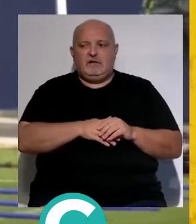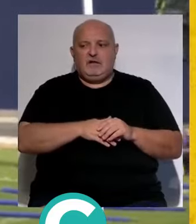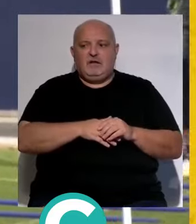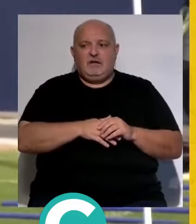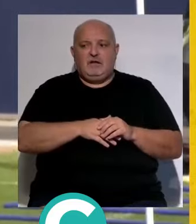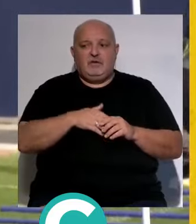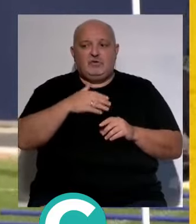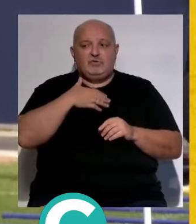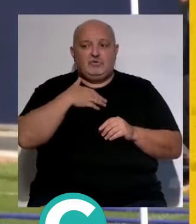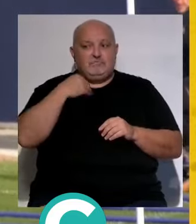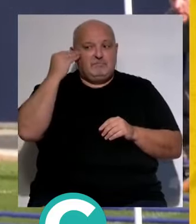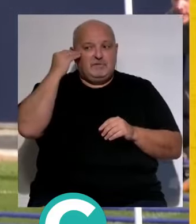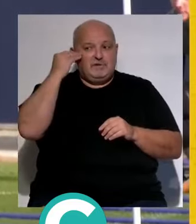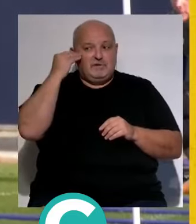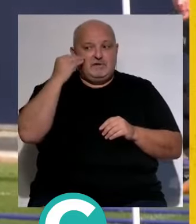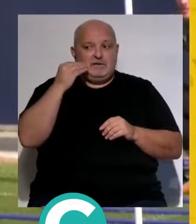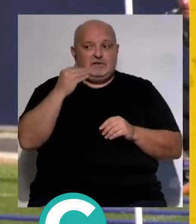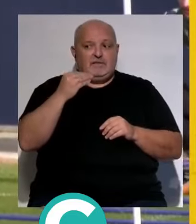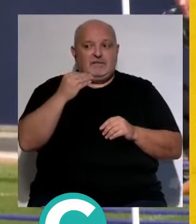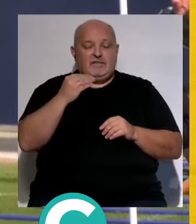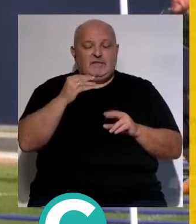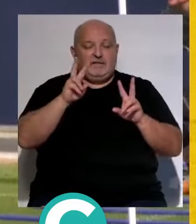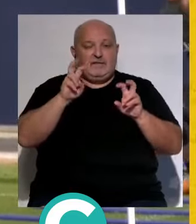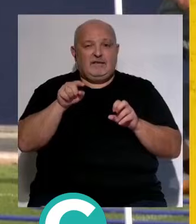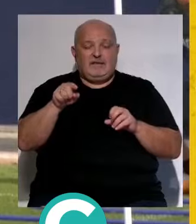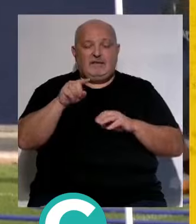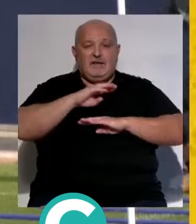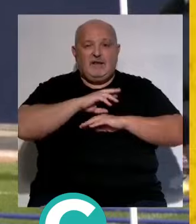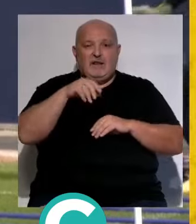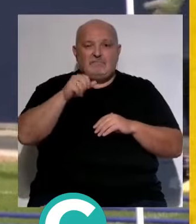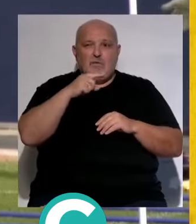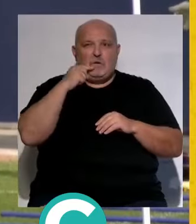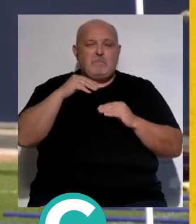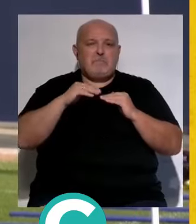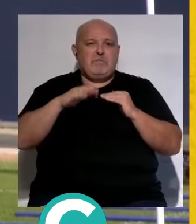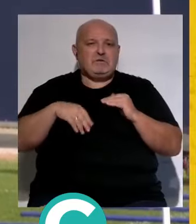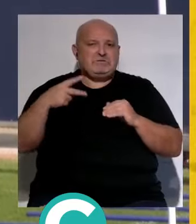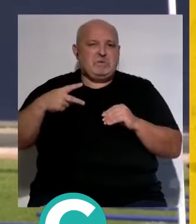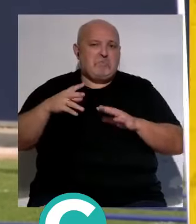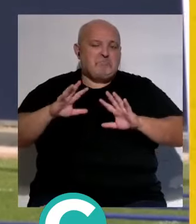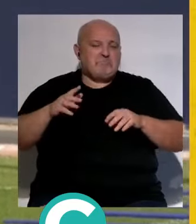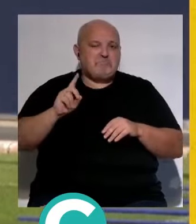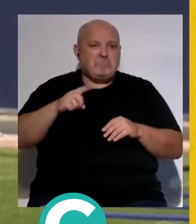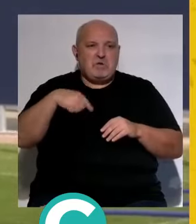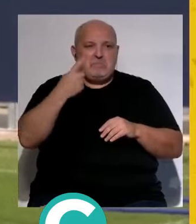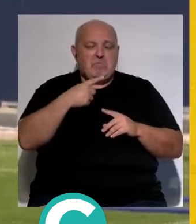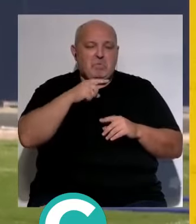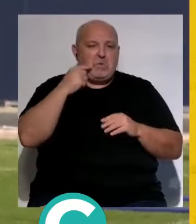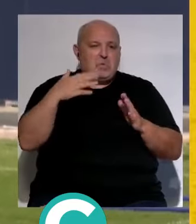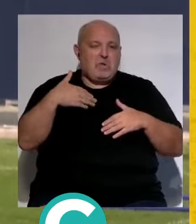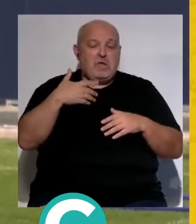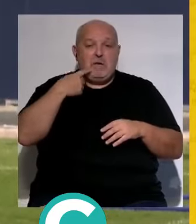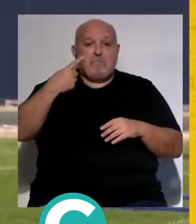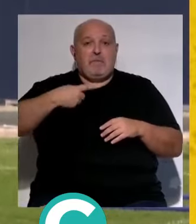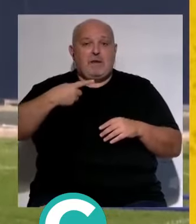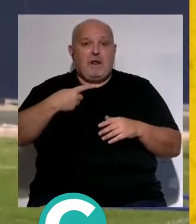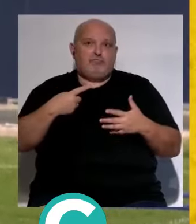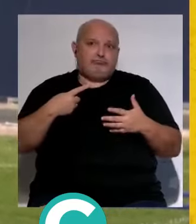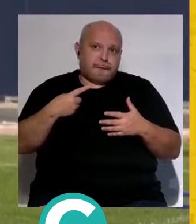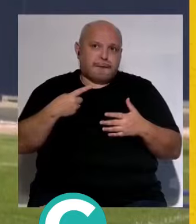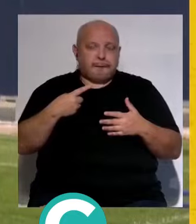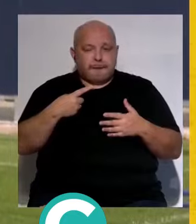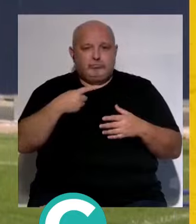ese aspecto, quizá la ausencia de Ledesma duele menos estando en segunda que en primera. Es decir, si estuviéramos en primera,